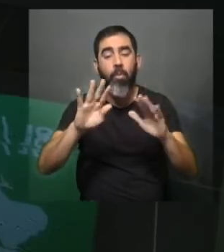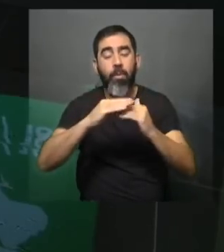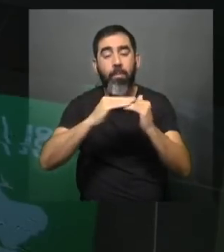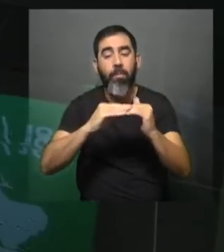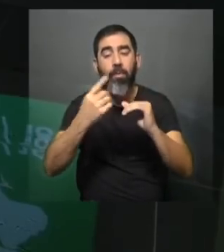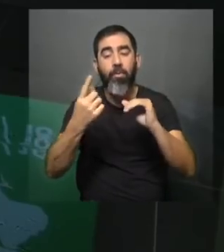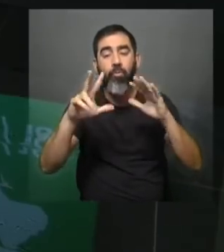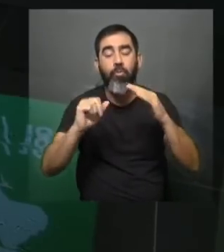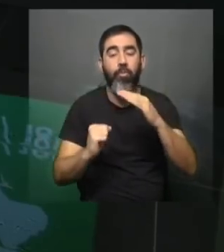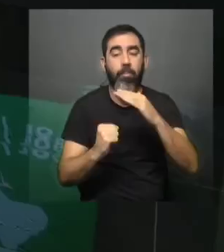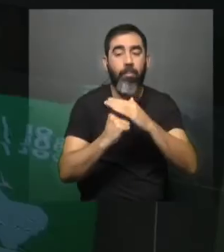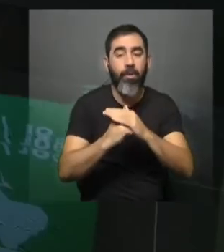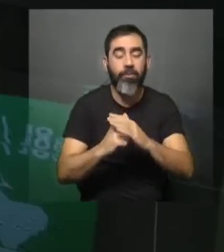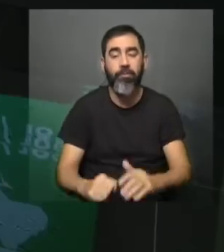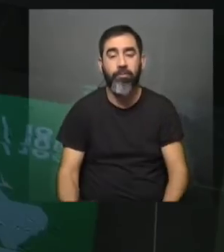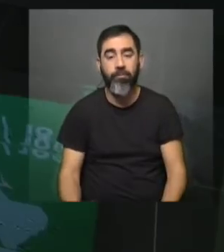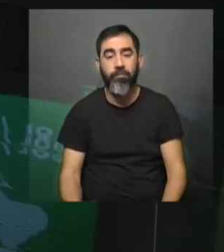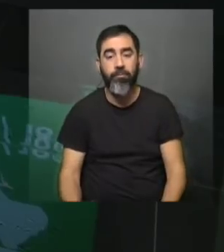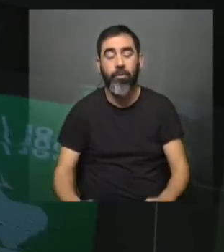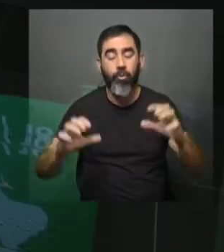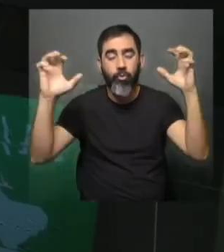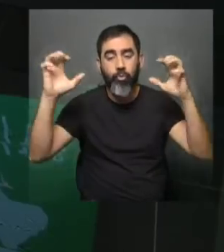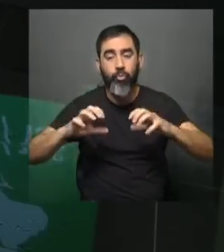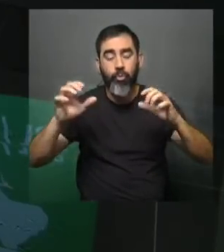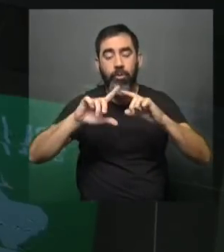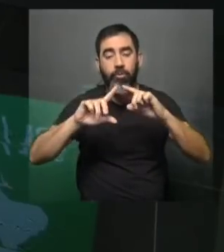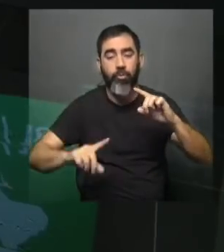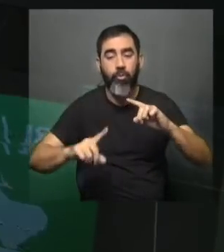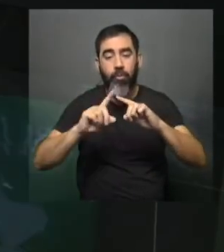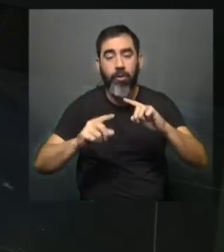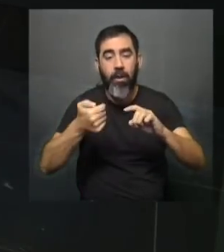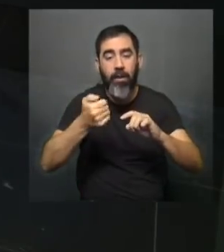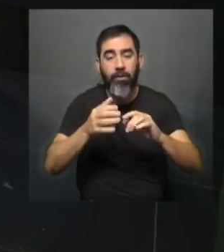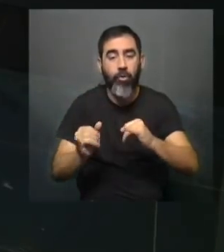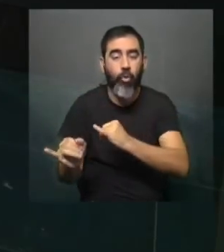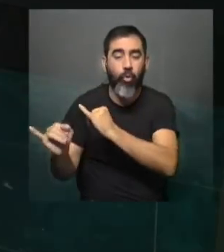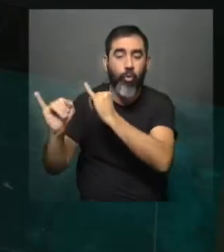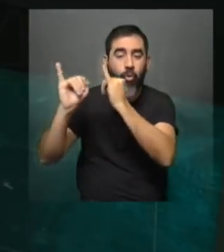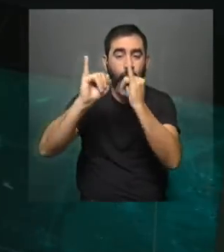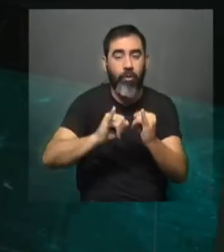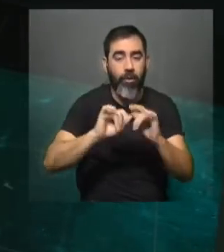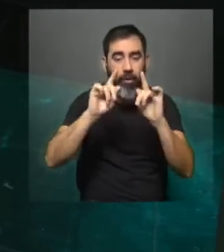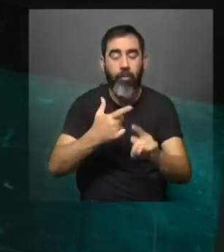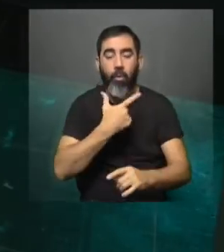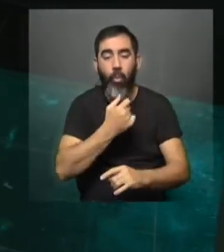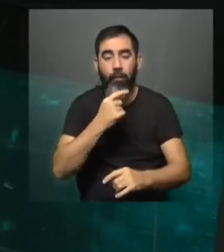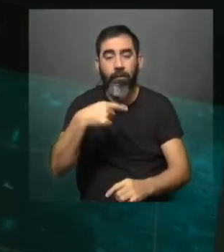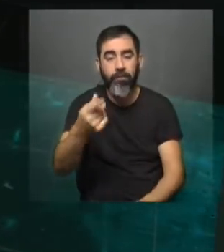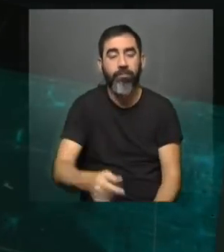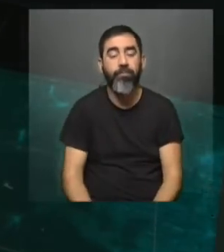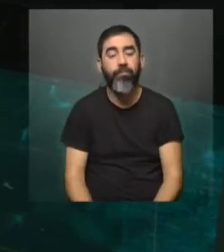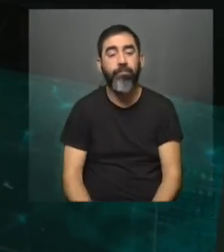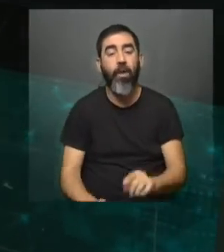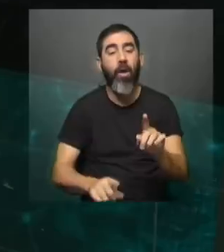9 será la mínima 18 la máxima con precipitaciones durante prácticamente toda la jornada dice el instituto uruguayo de meteorología